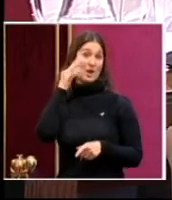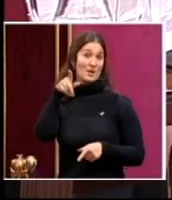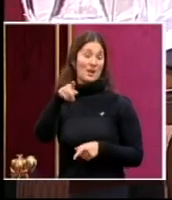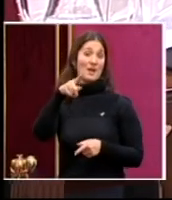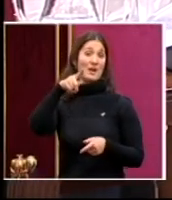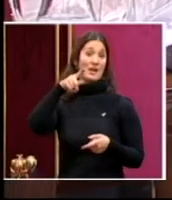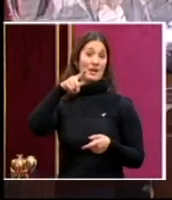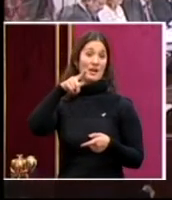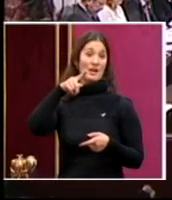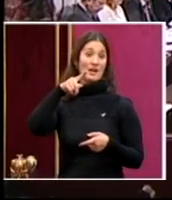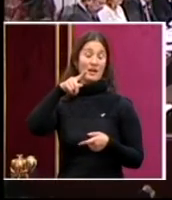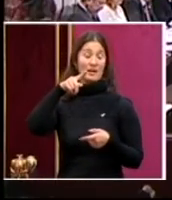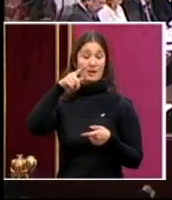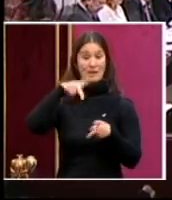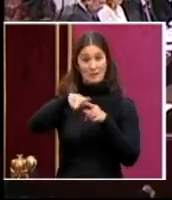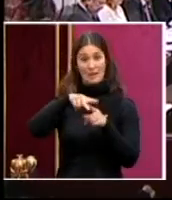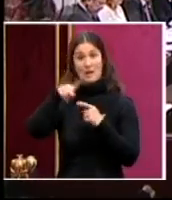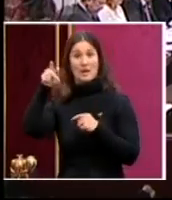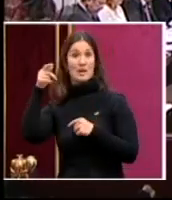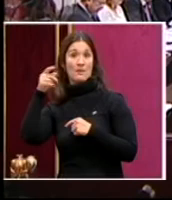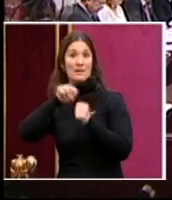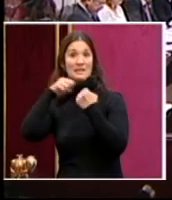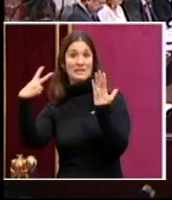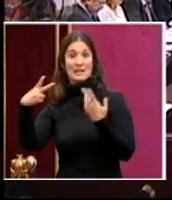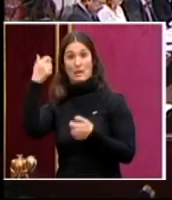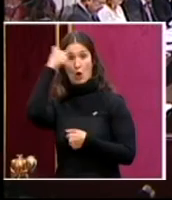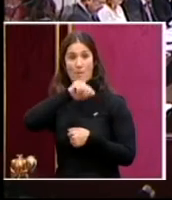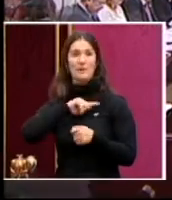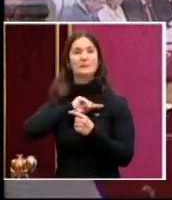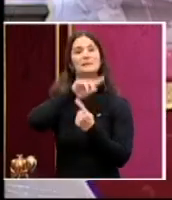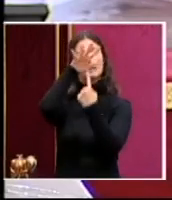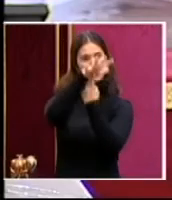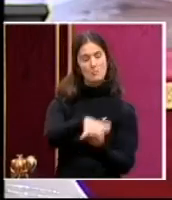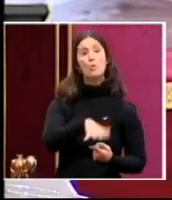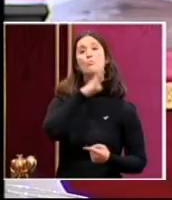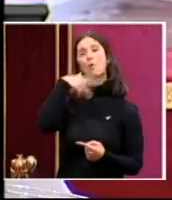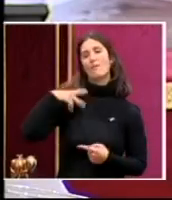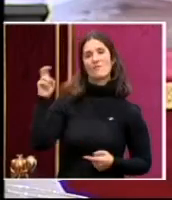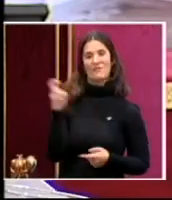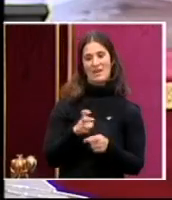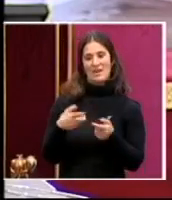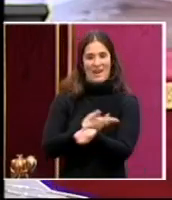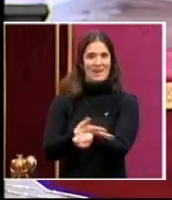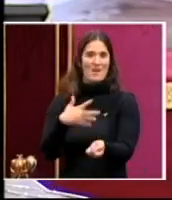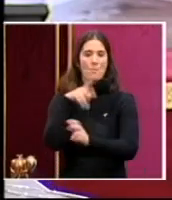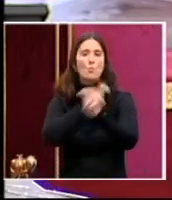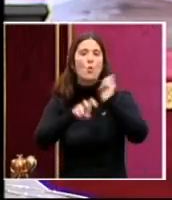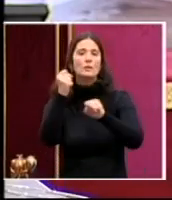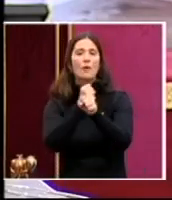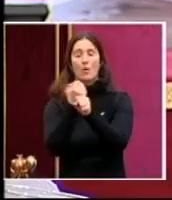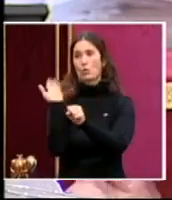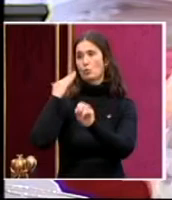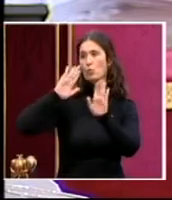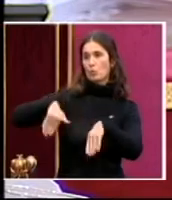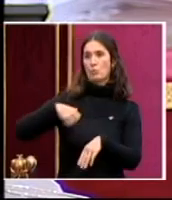el 27% de los hombres dijeron que se sentían discriminados debido a su origen étnico en la búsqueda de trabajo durante los últimos